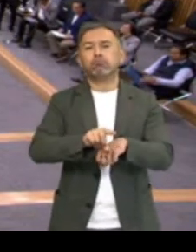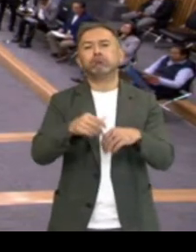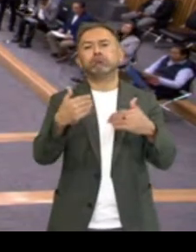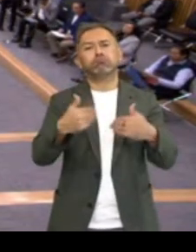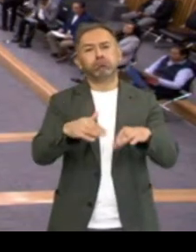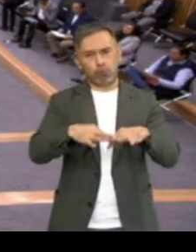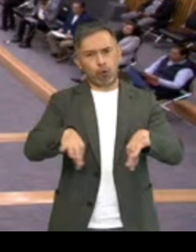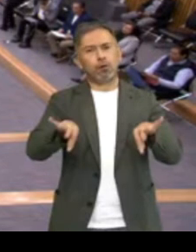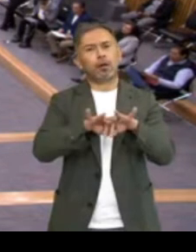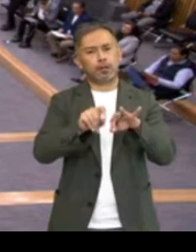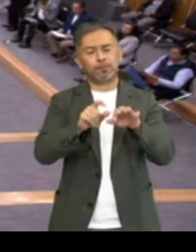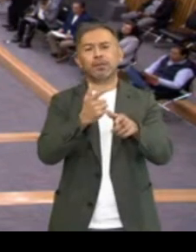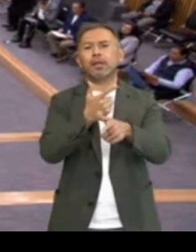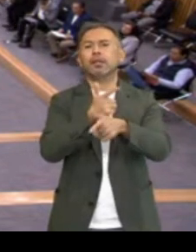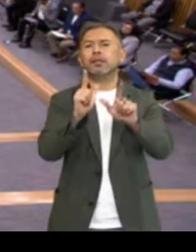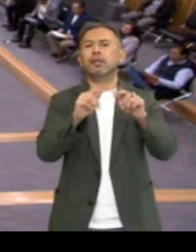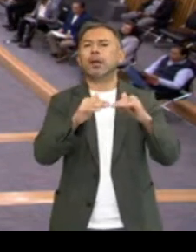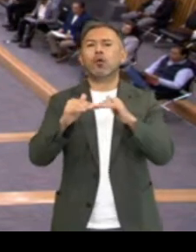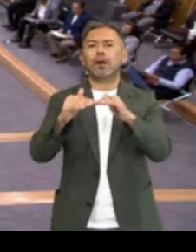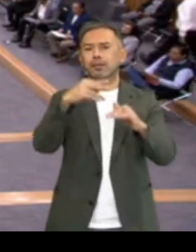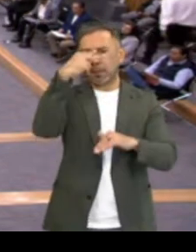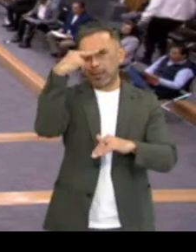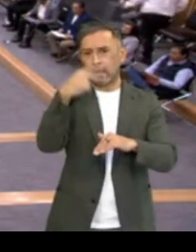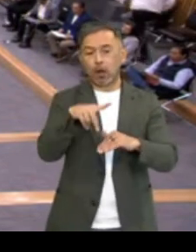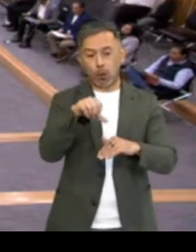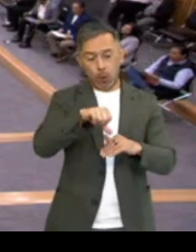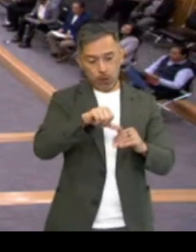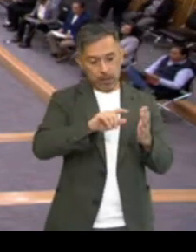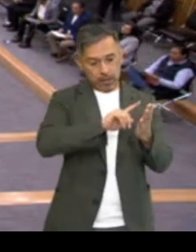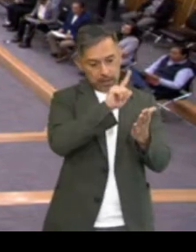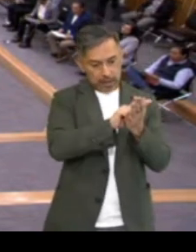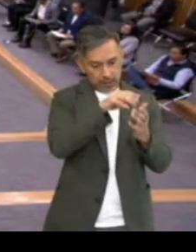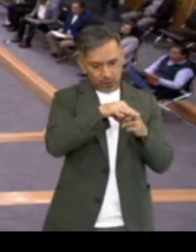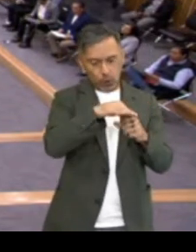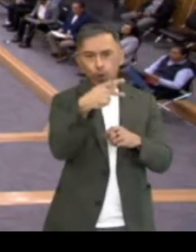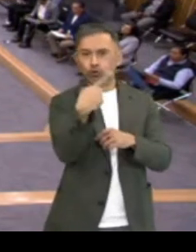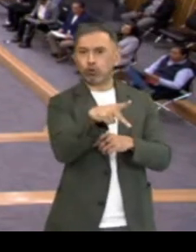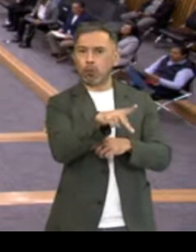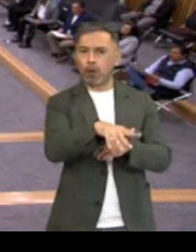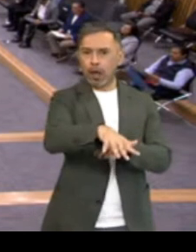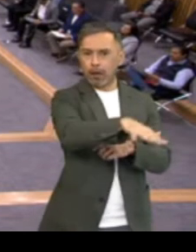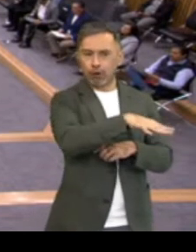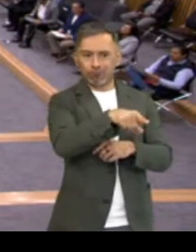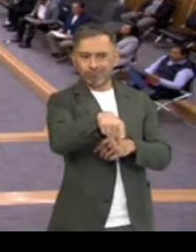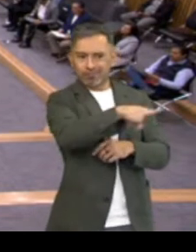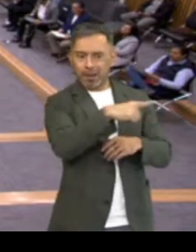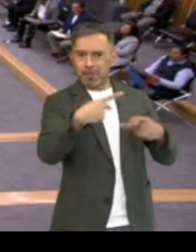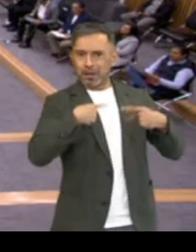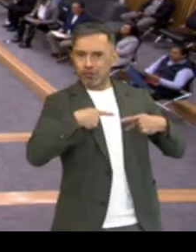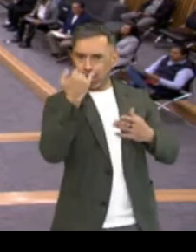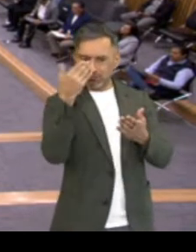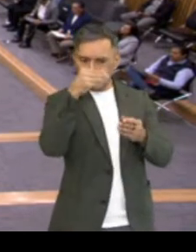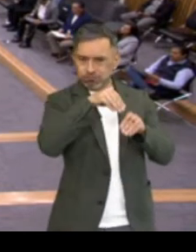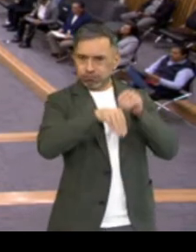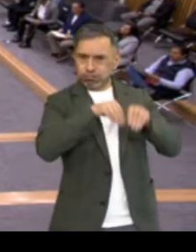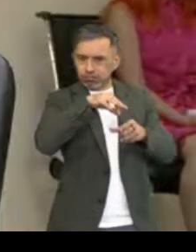democracia mexicana. Hoy inicia la vigencia de la reforma electoral del pueblo, la reforma electoral de la gente. Esa